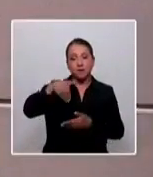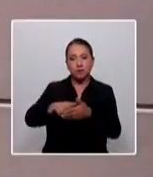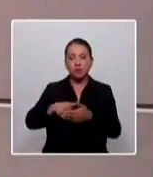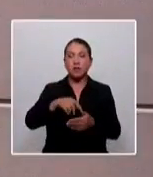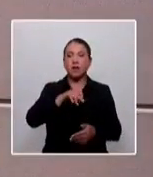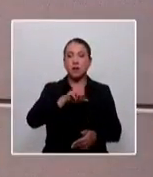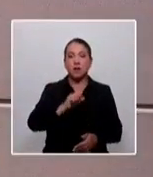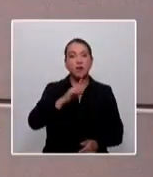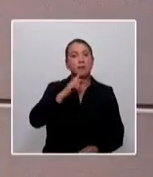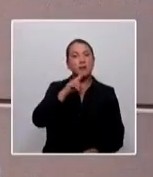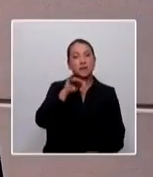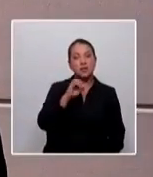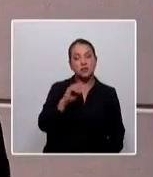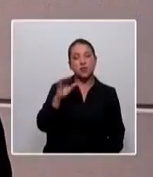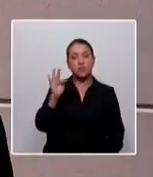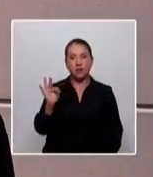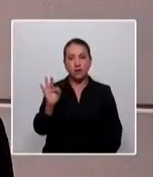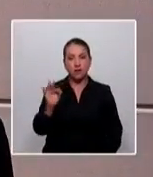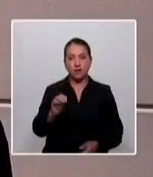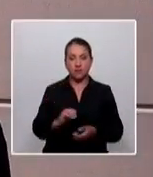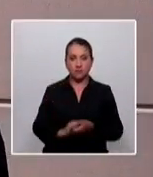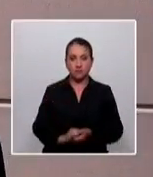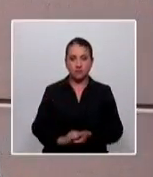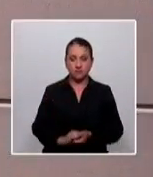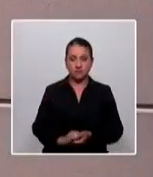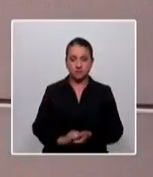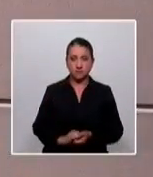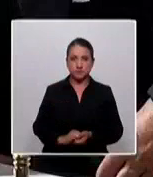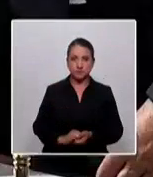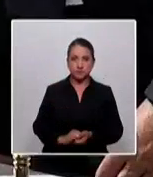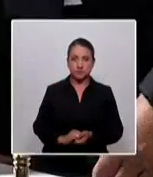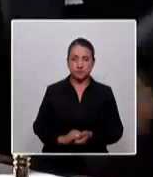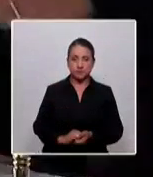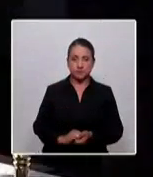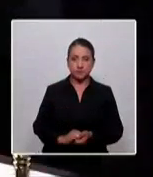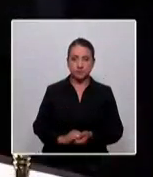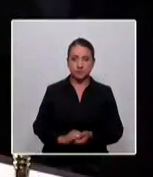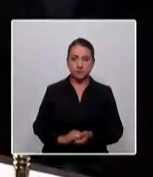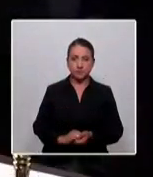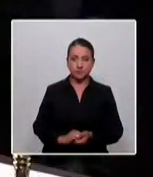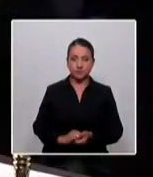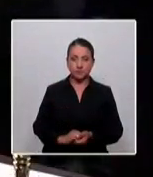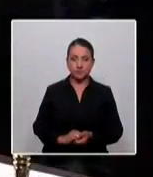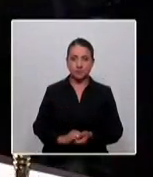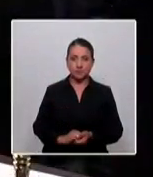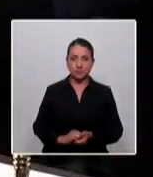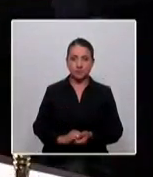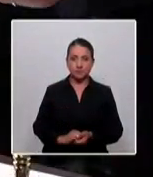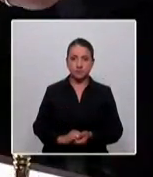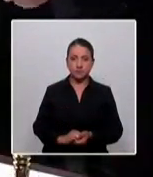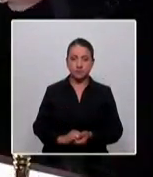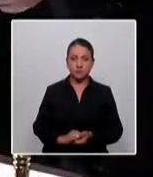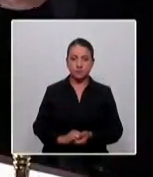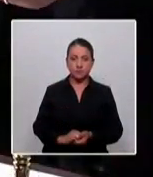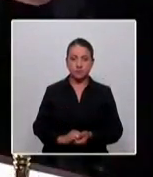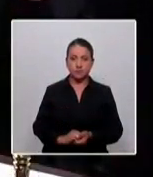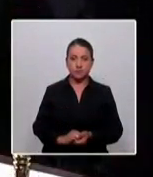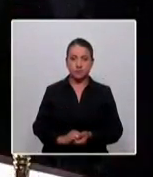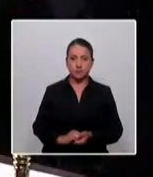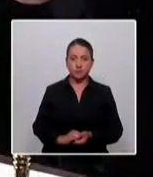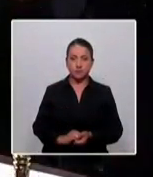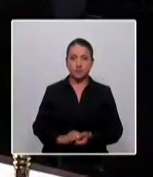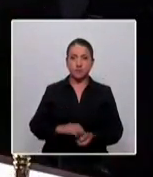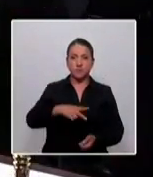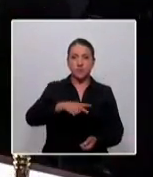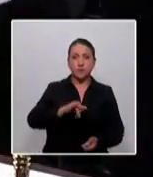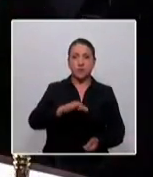finalmente, que no llegó a ningún lugar, porque finalmente se terminó desplomando su candidatura, ¿no es cierto? Y eso habla